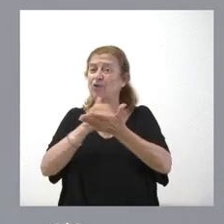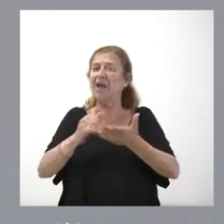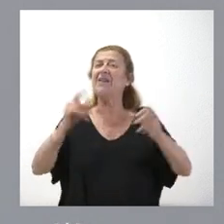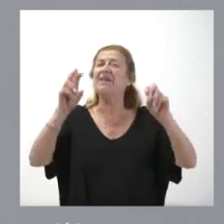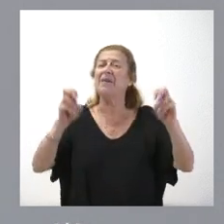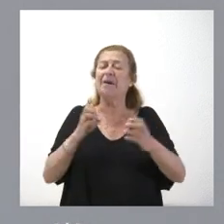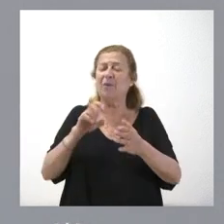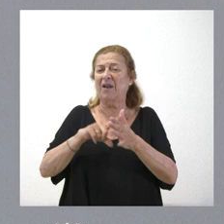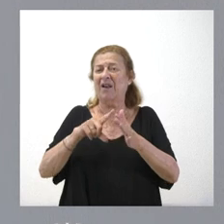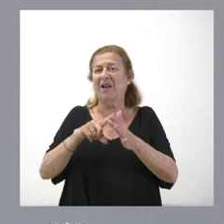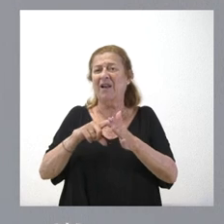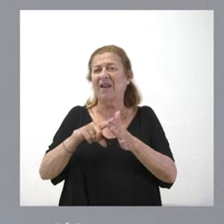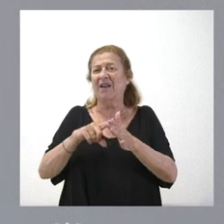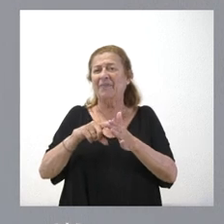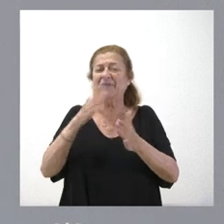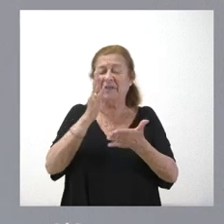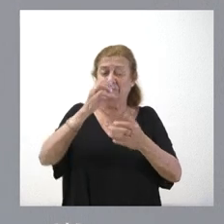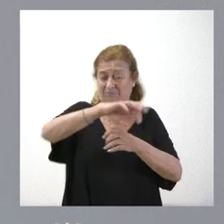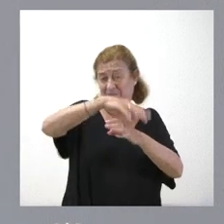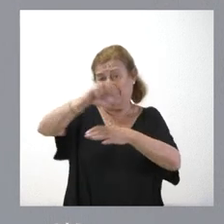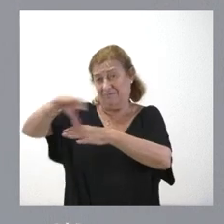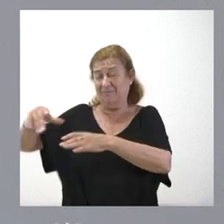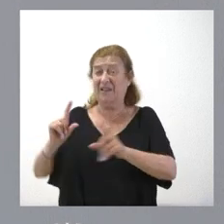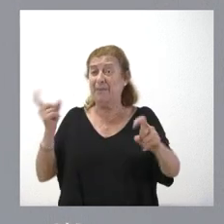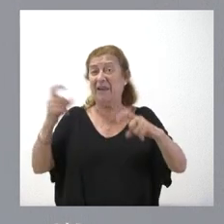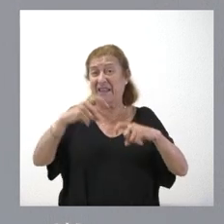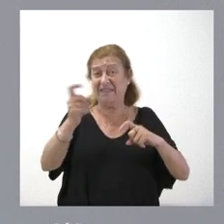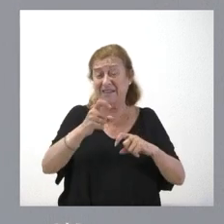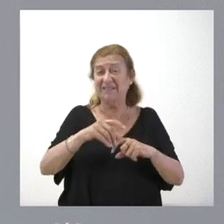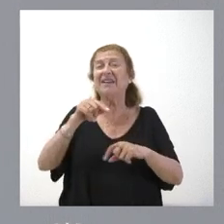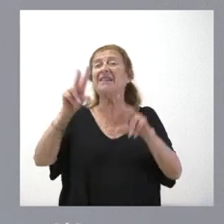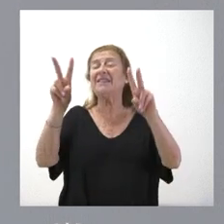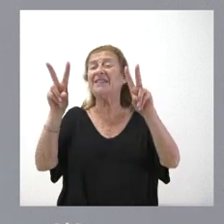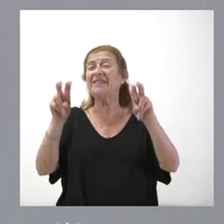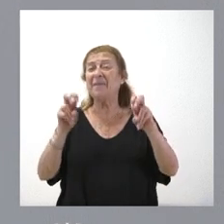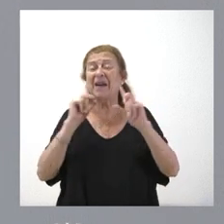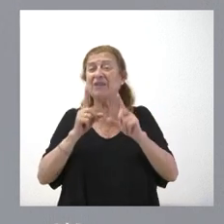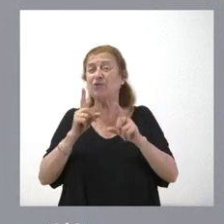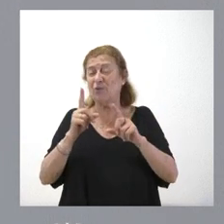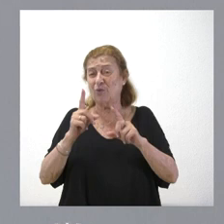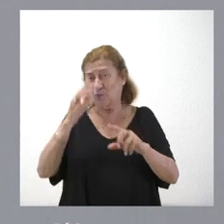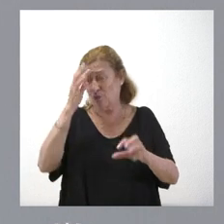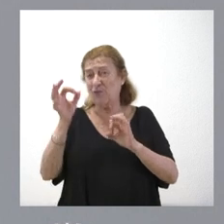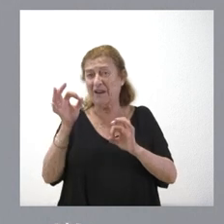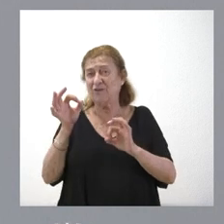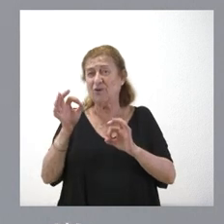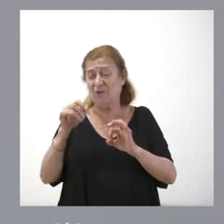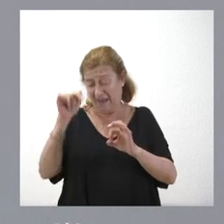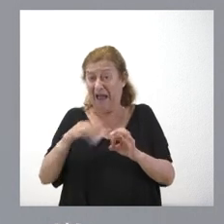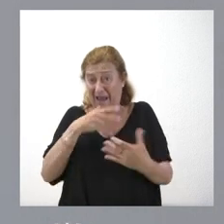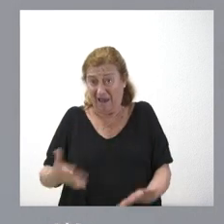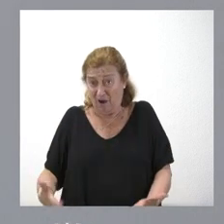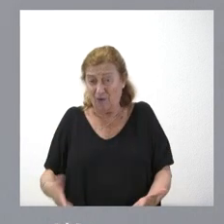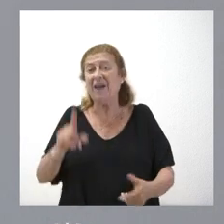distribución de inmigrantes en el caso concreto de esta ocasión